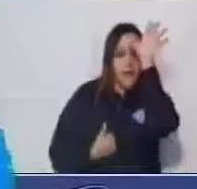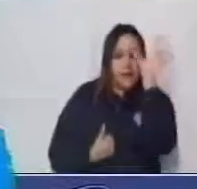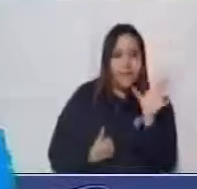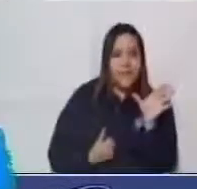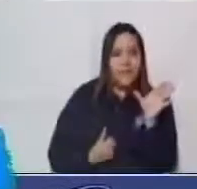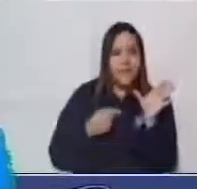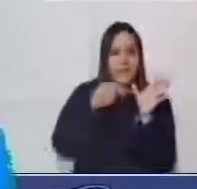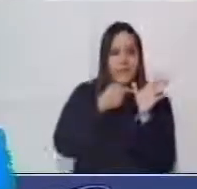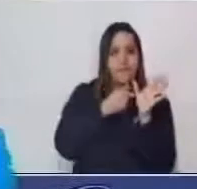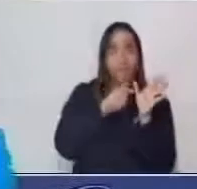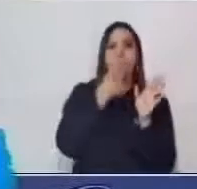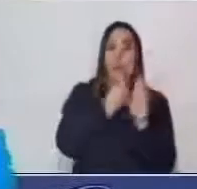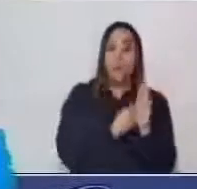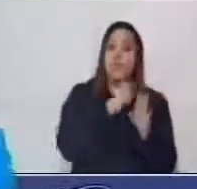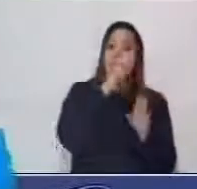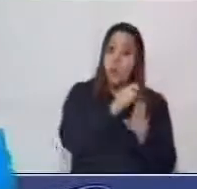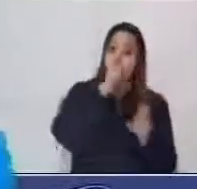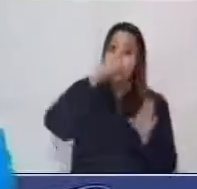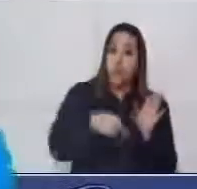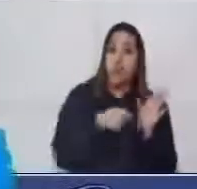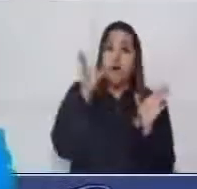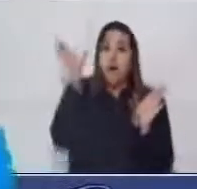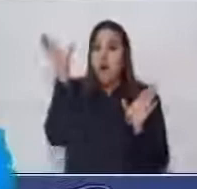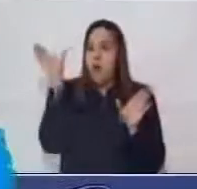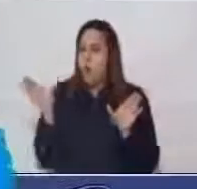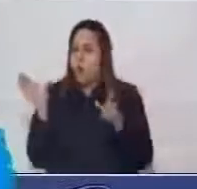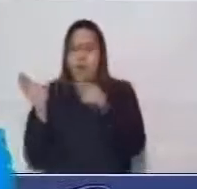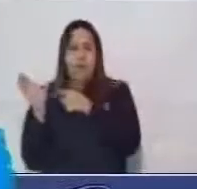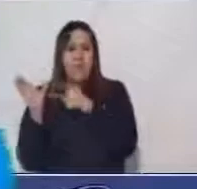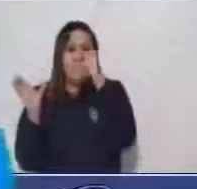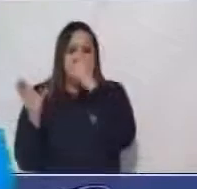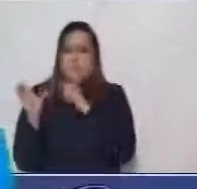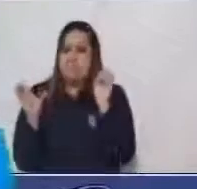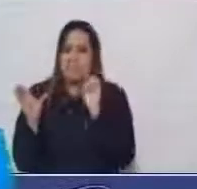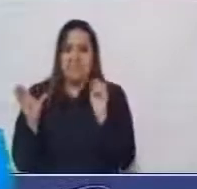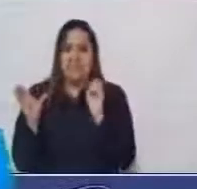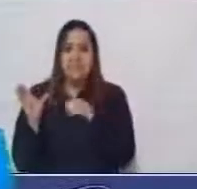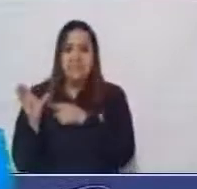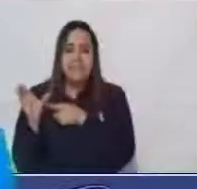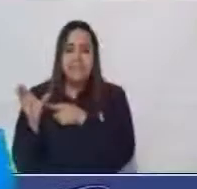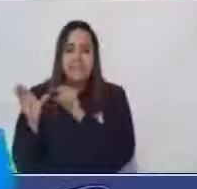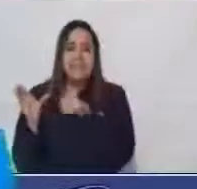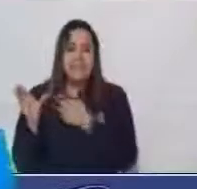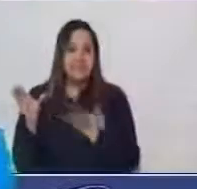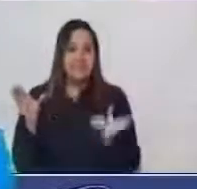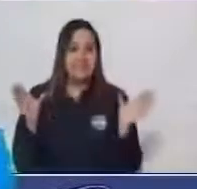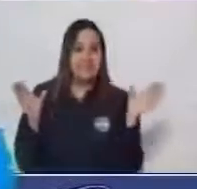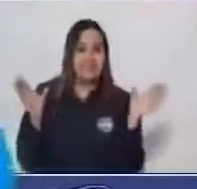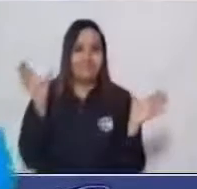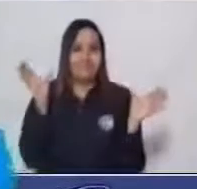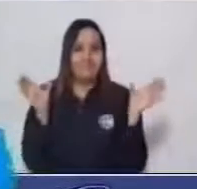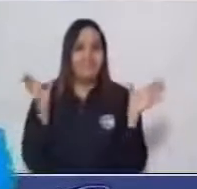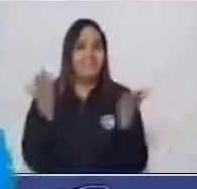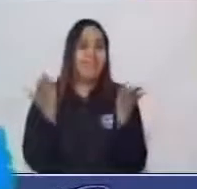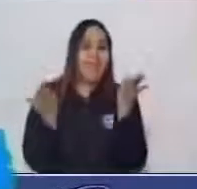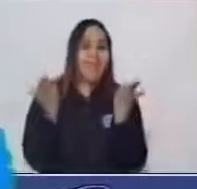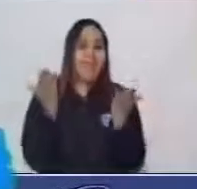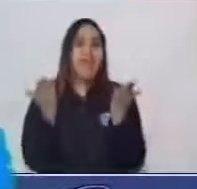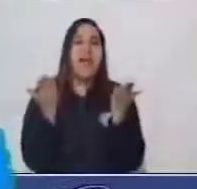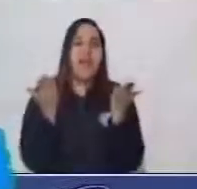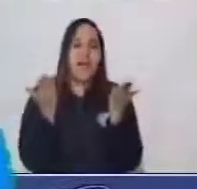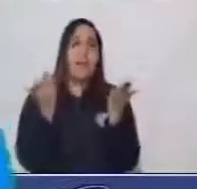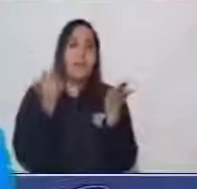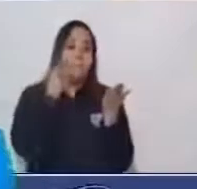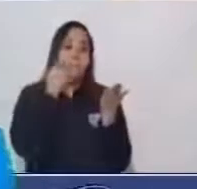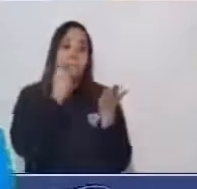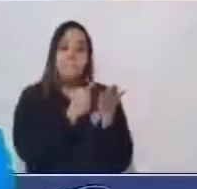versión utilizando los signos de puntuación según lo que aprendimos? Entonces ahí quiero que te des cuenta de la importancia